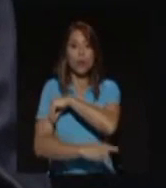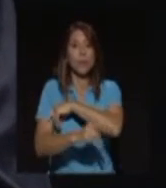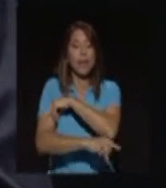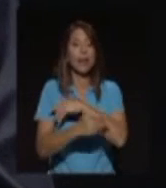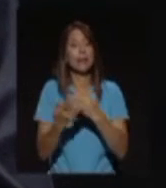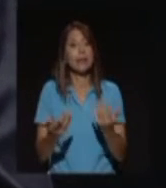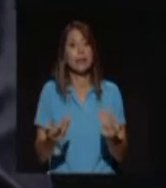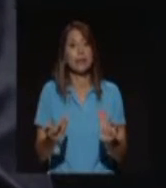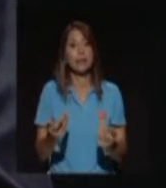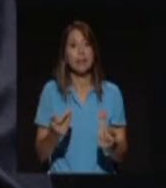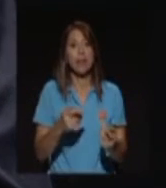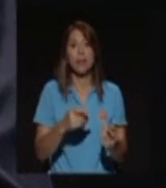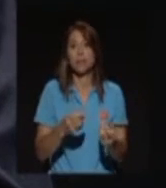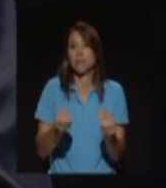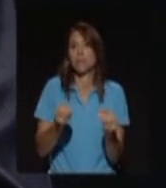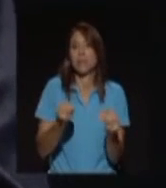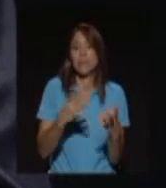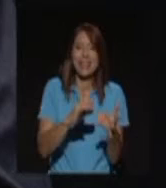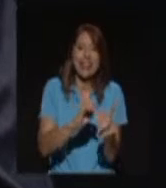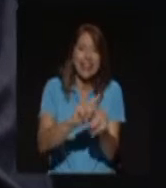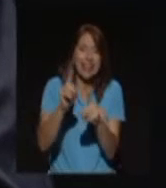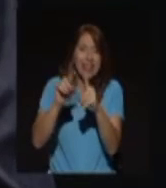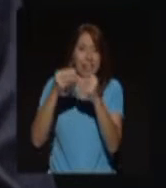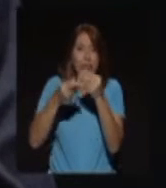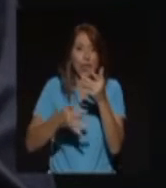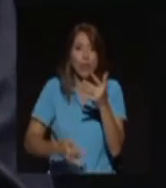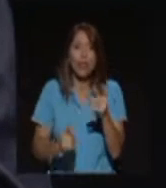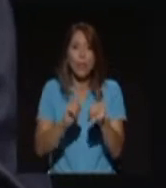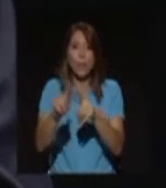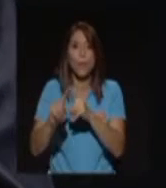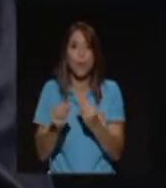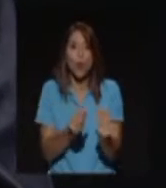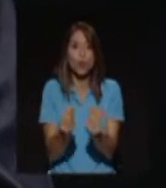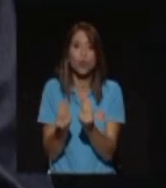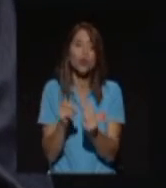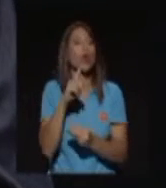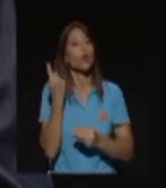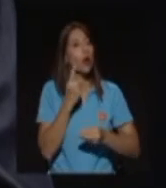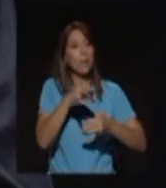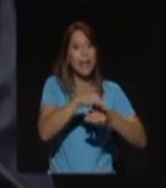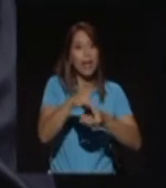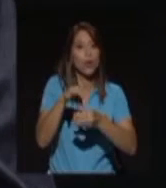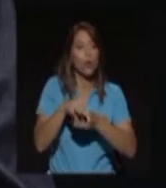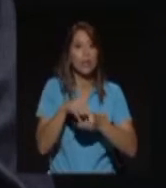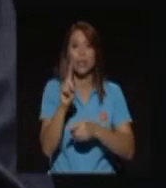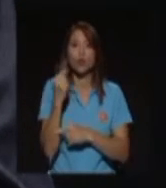y exportamos varios miles de diferentes productos, no solamente agrícolas, somos uno de los